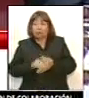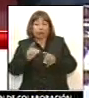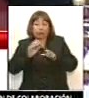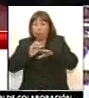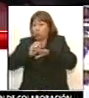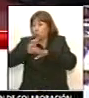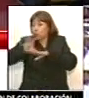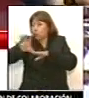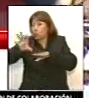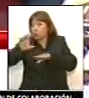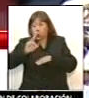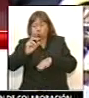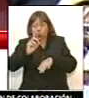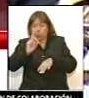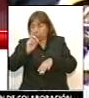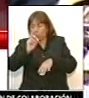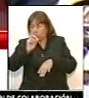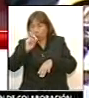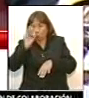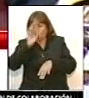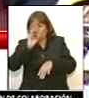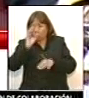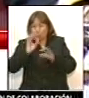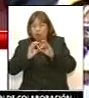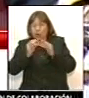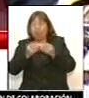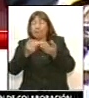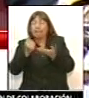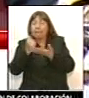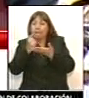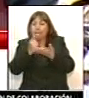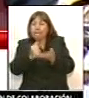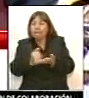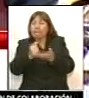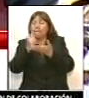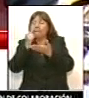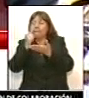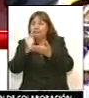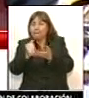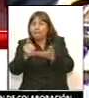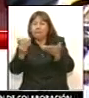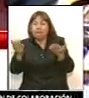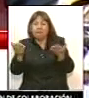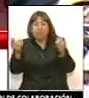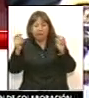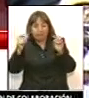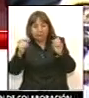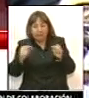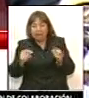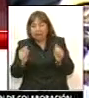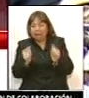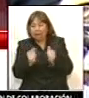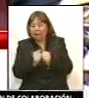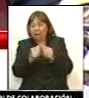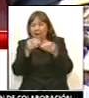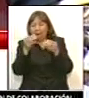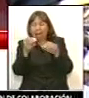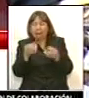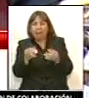una migración ilegal. No estamos buscando eso, pero sí ayudar a que estos migrantes estén. Entendamos que de